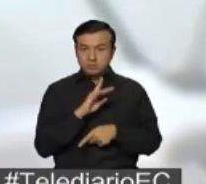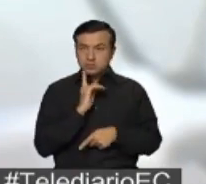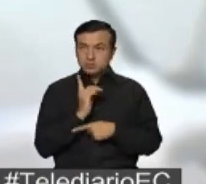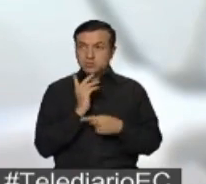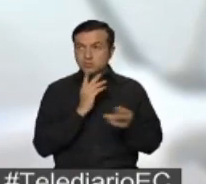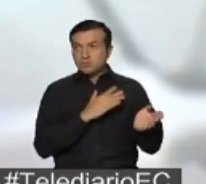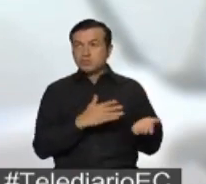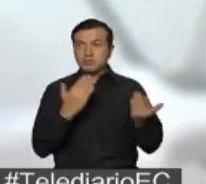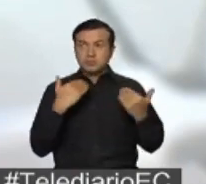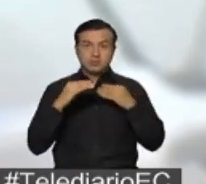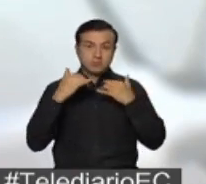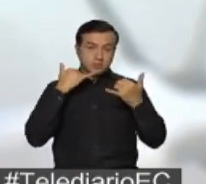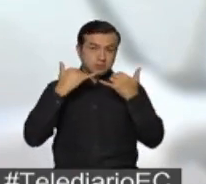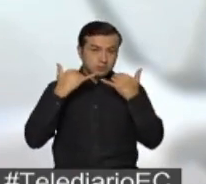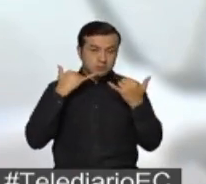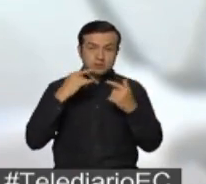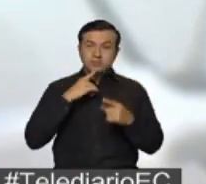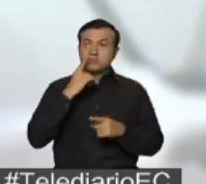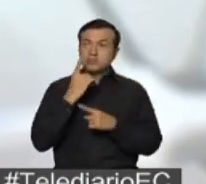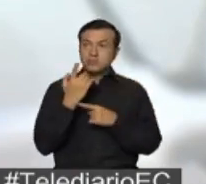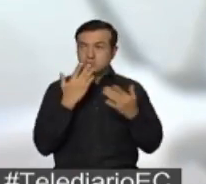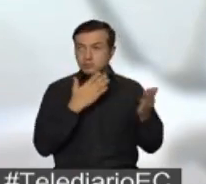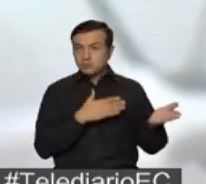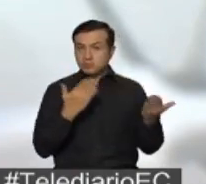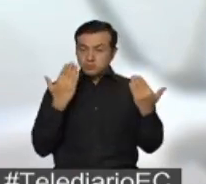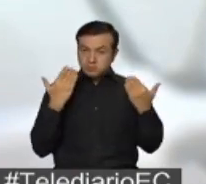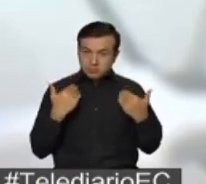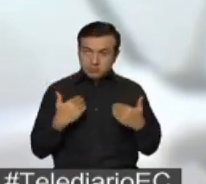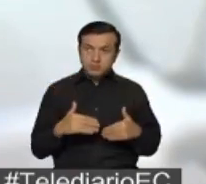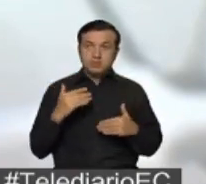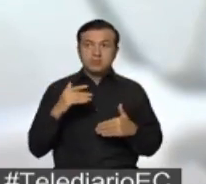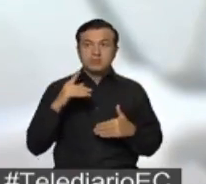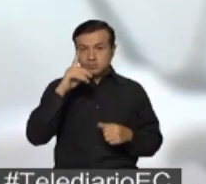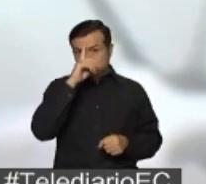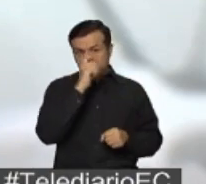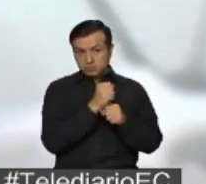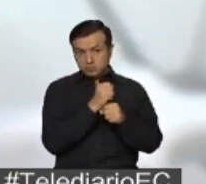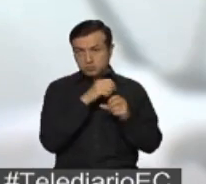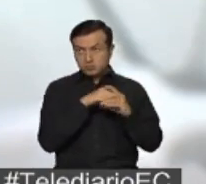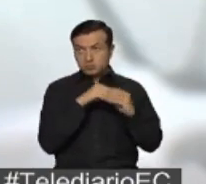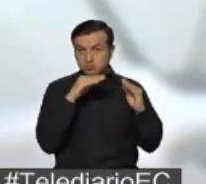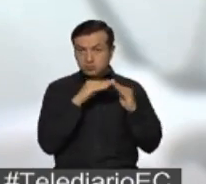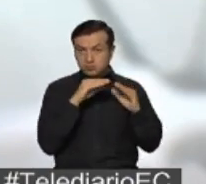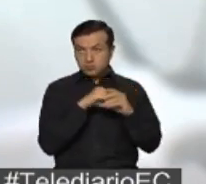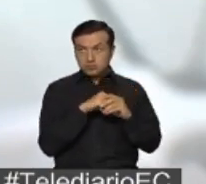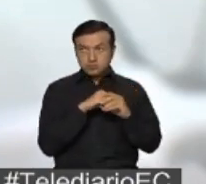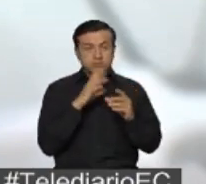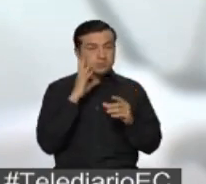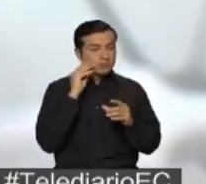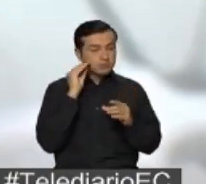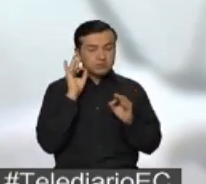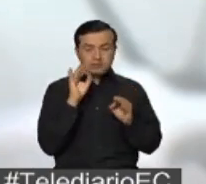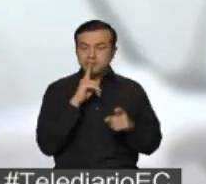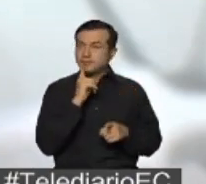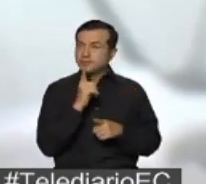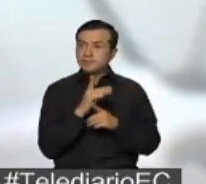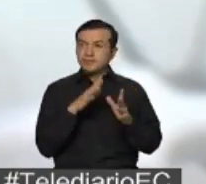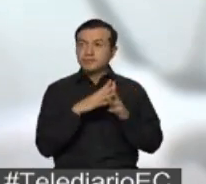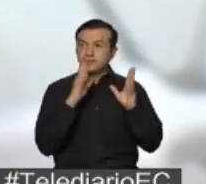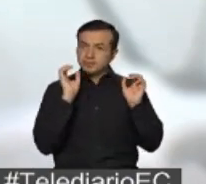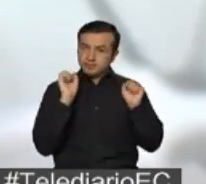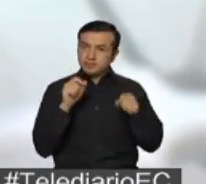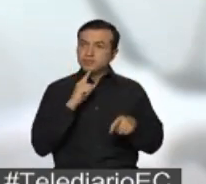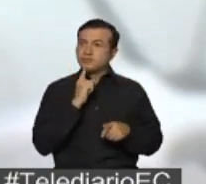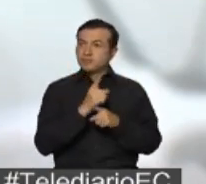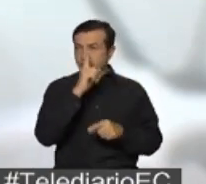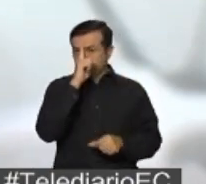tiene que comunicarse con nosotros a través de nuestros canales teletrabajo nos está dando una experiencia magnífica de que podemos